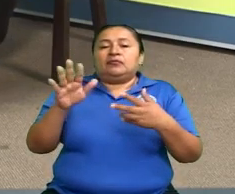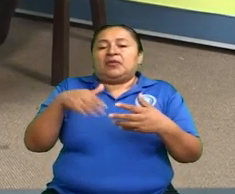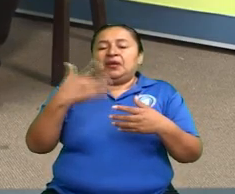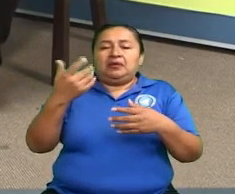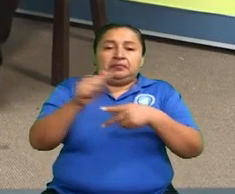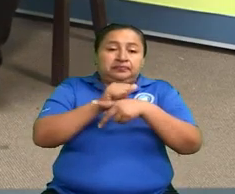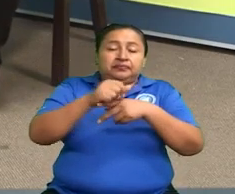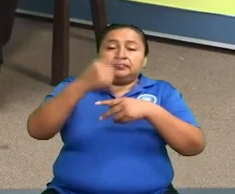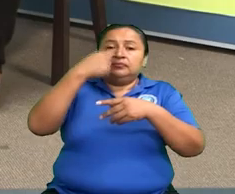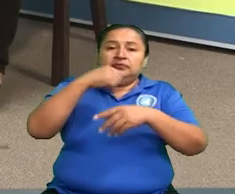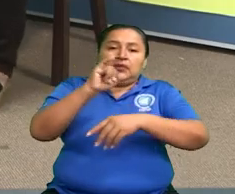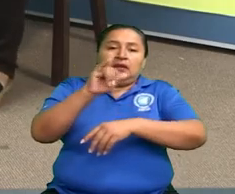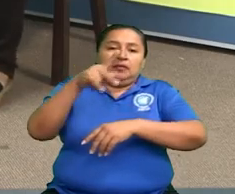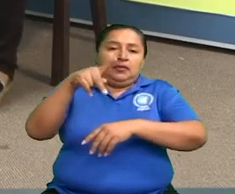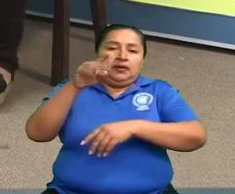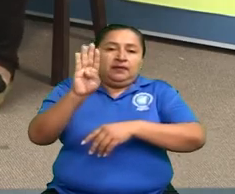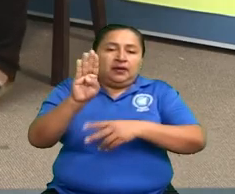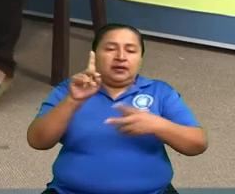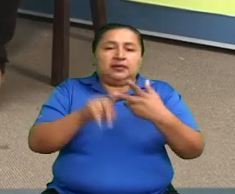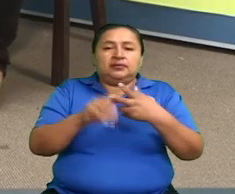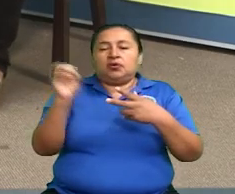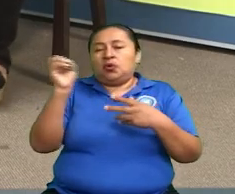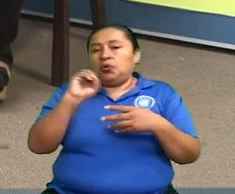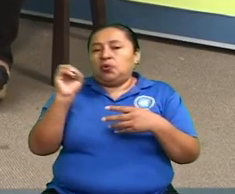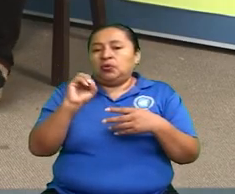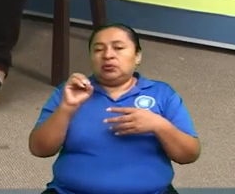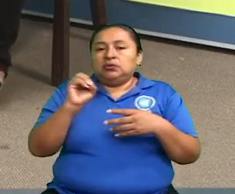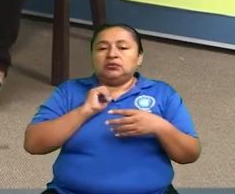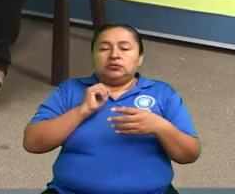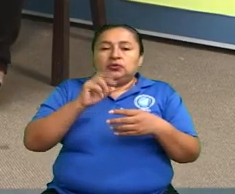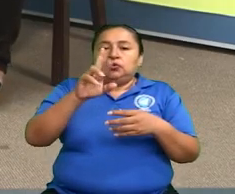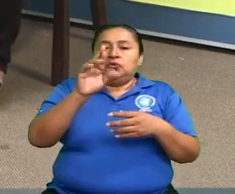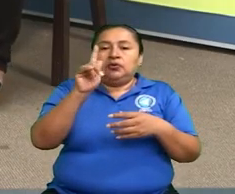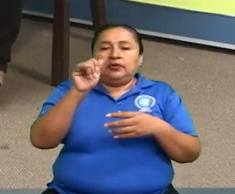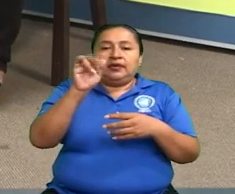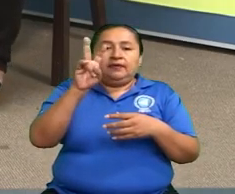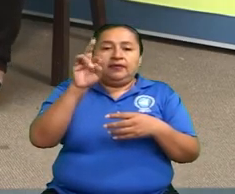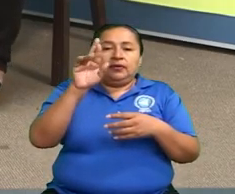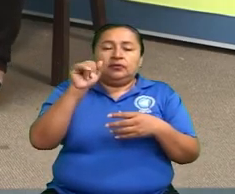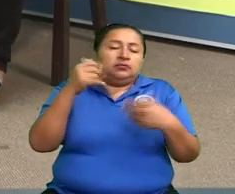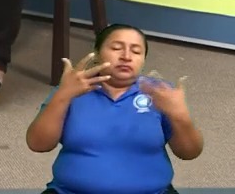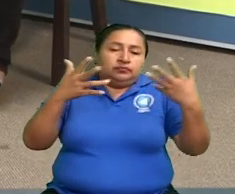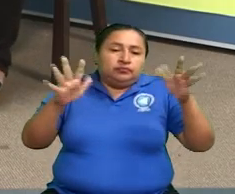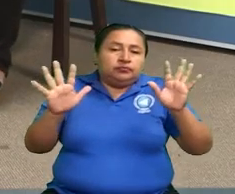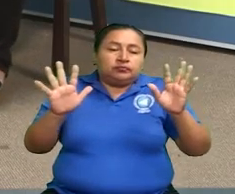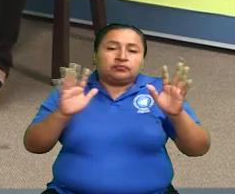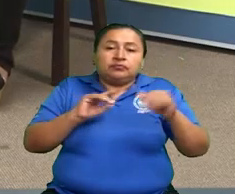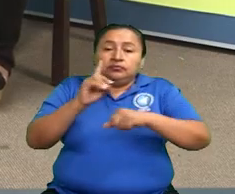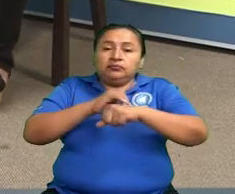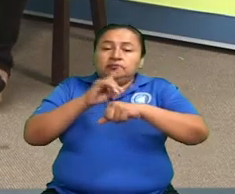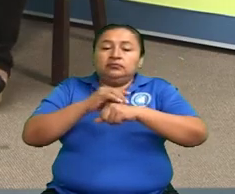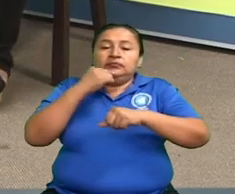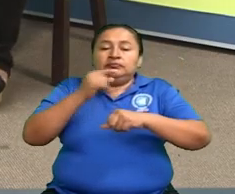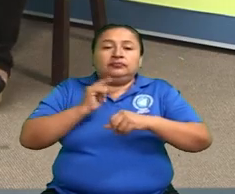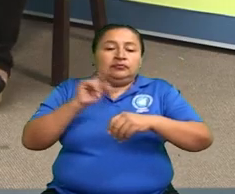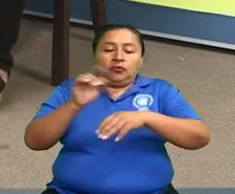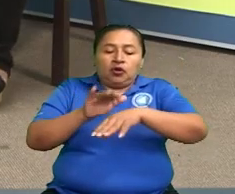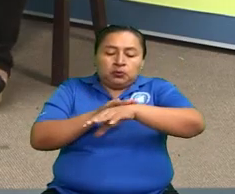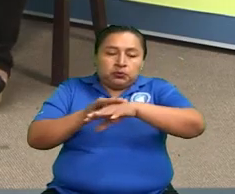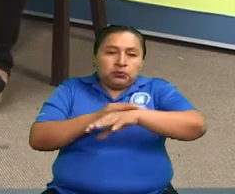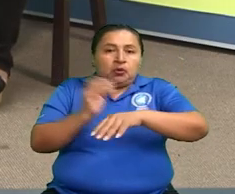acaban de aplicar la IPV o la vacuna rotavirus? El médico le recomienda, mire, no frote,